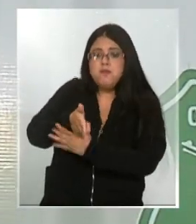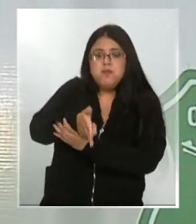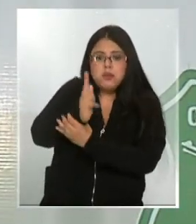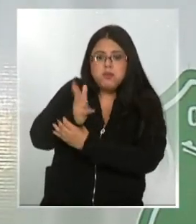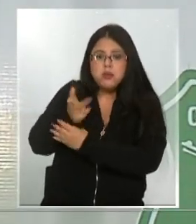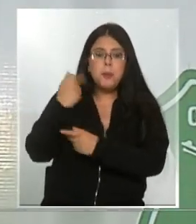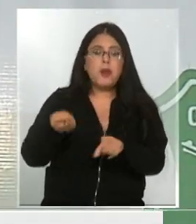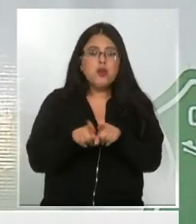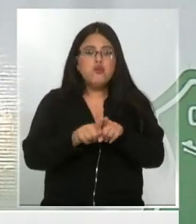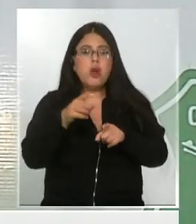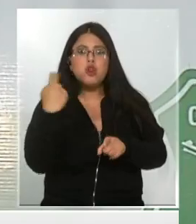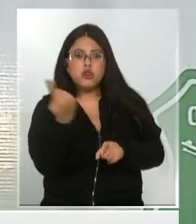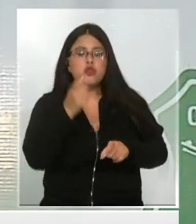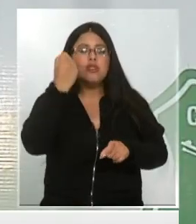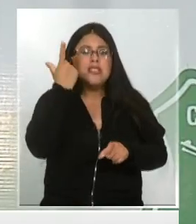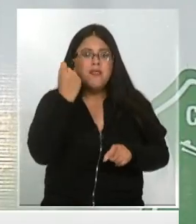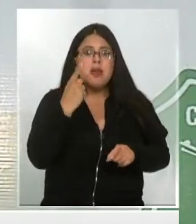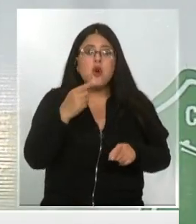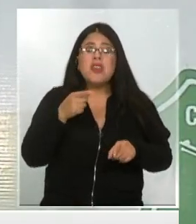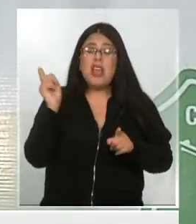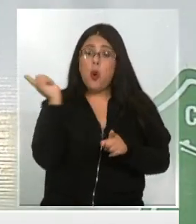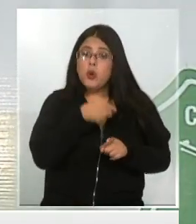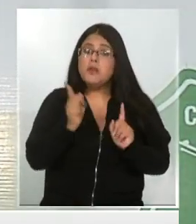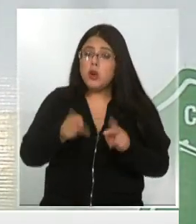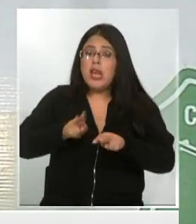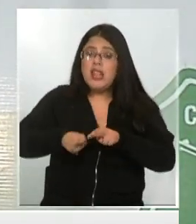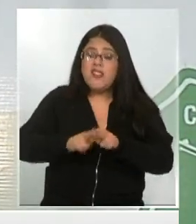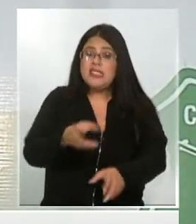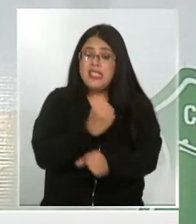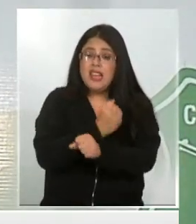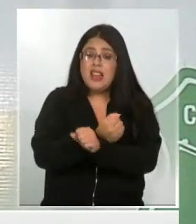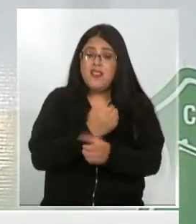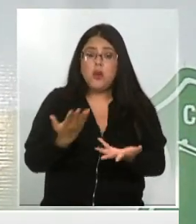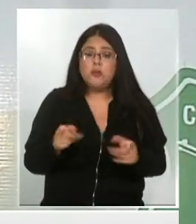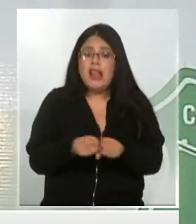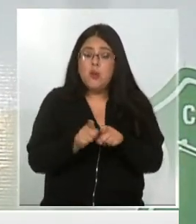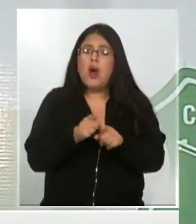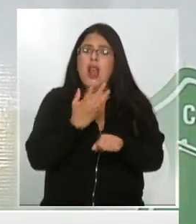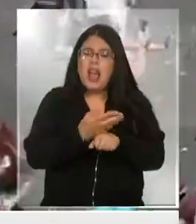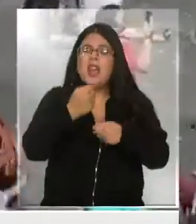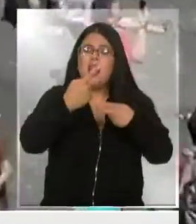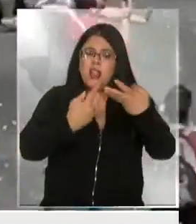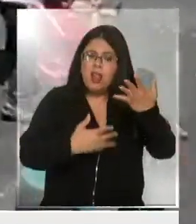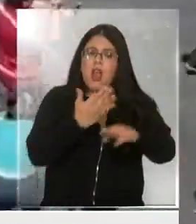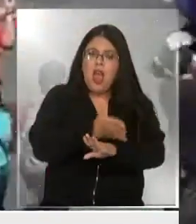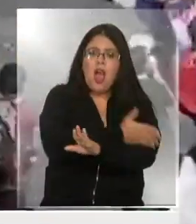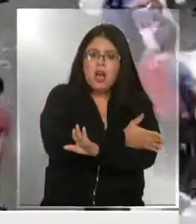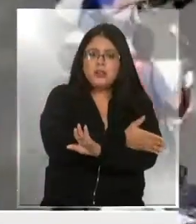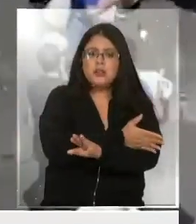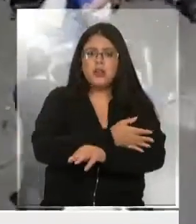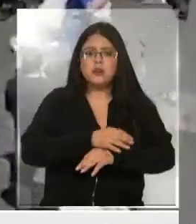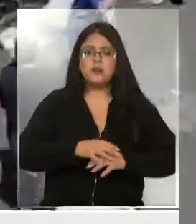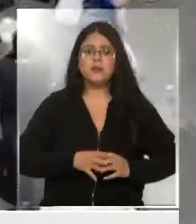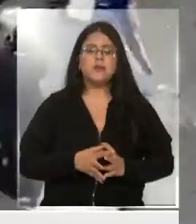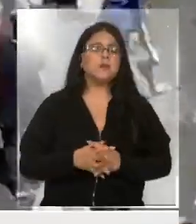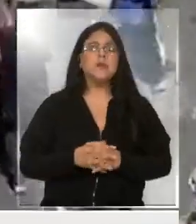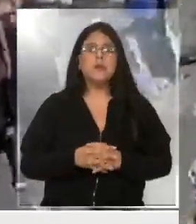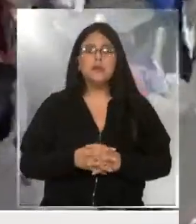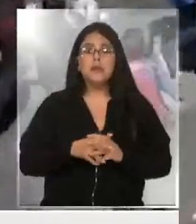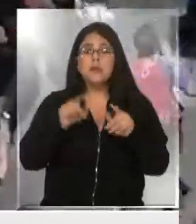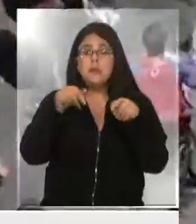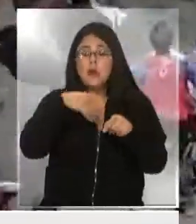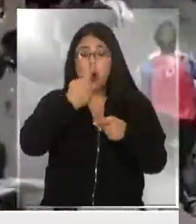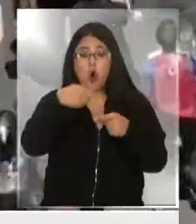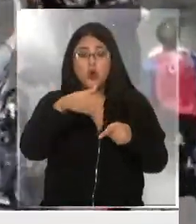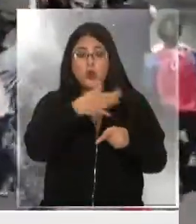obstante, sabemos que en la última instancia que tiene el carabinero, ya, hay varias etapas previas. Este otro